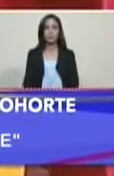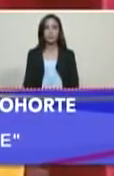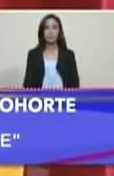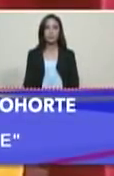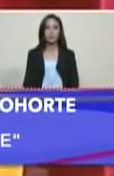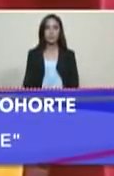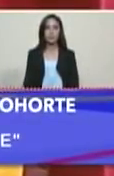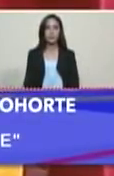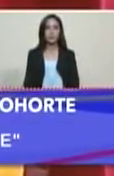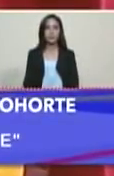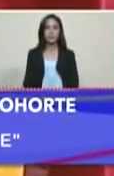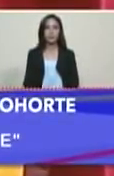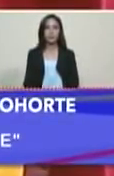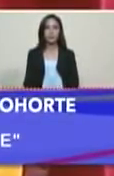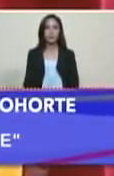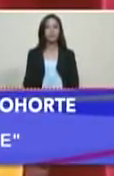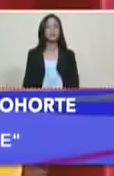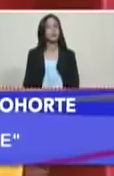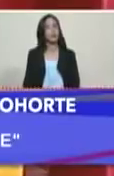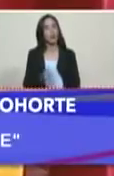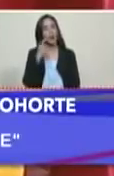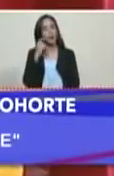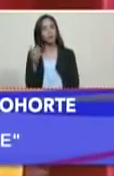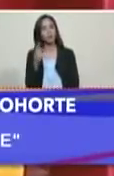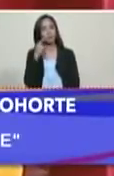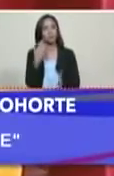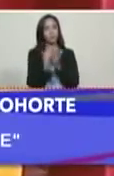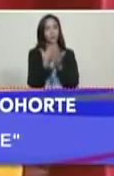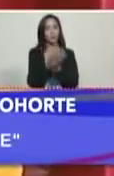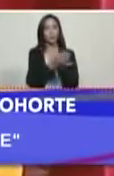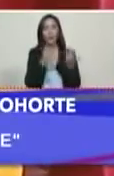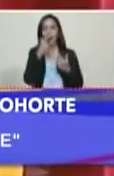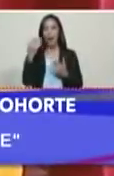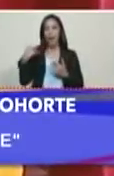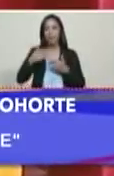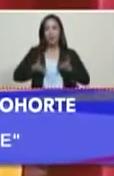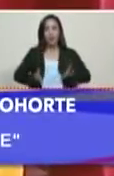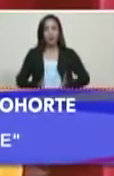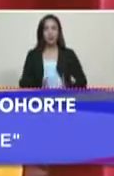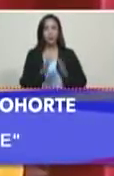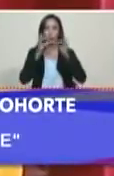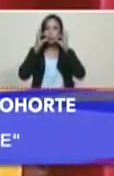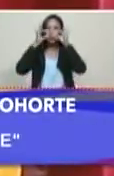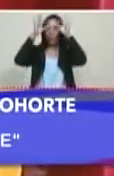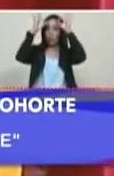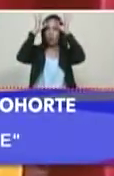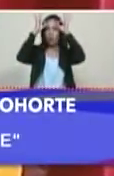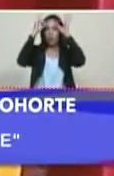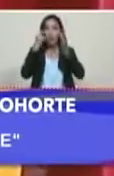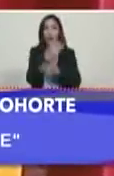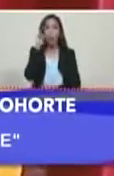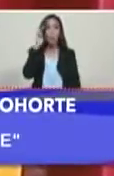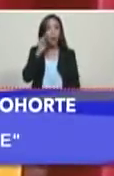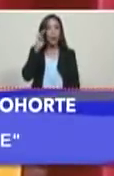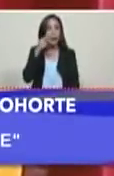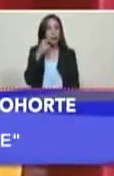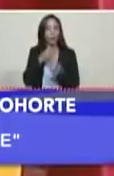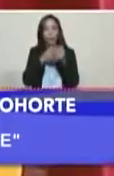Es así que reconocemos a Simón Rodríguez por su natalicio, ilustre maestro, quien guió al